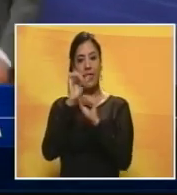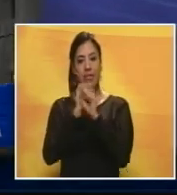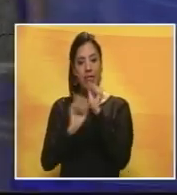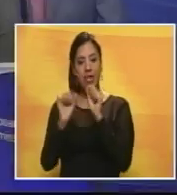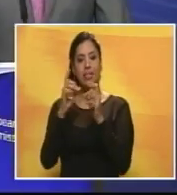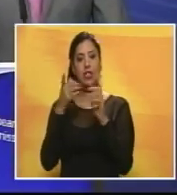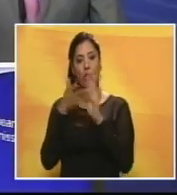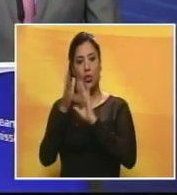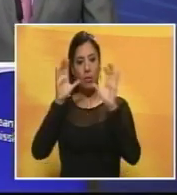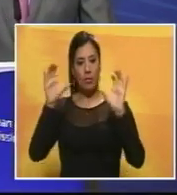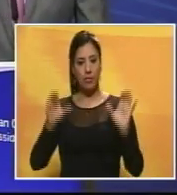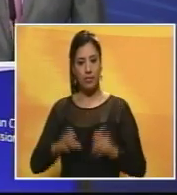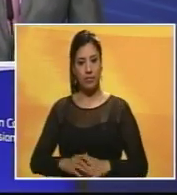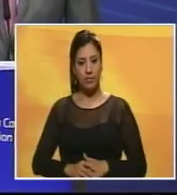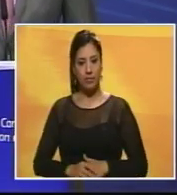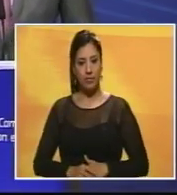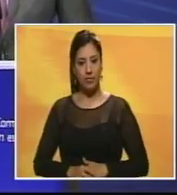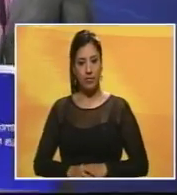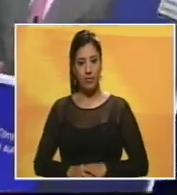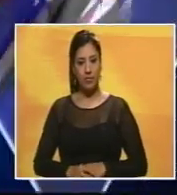y asuntos exteriores.